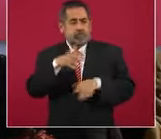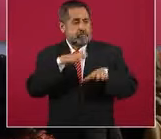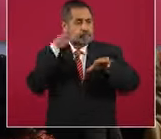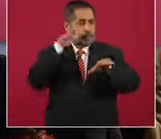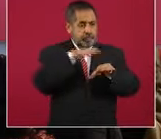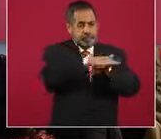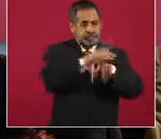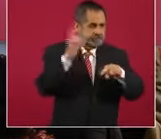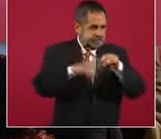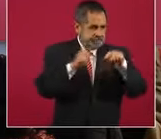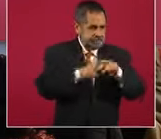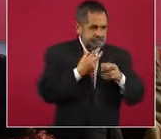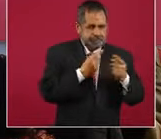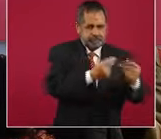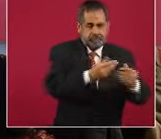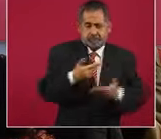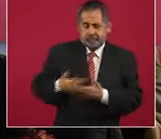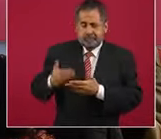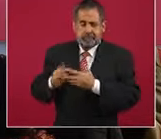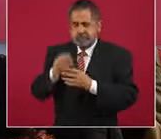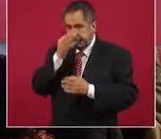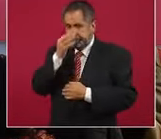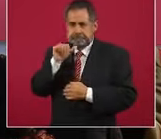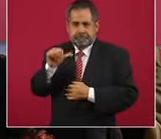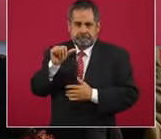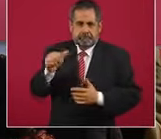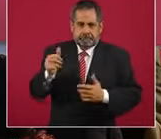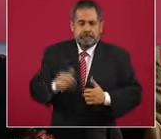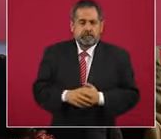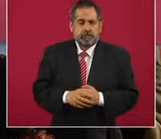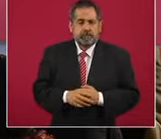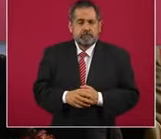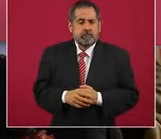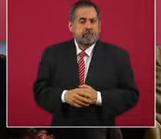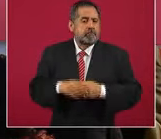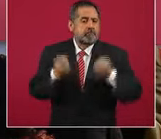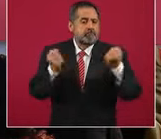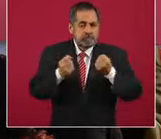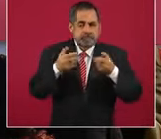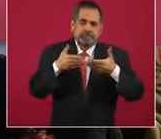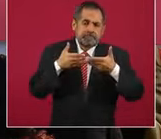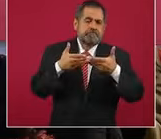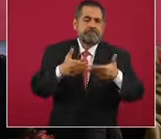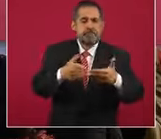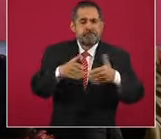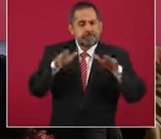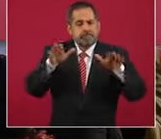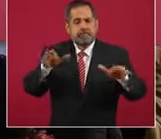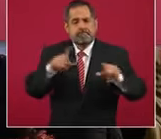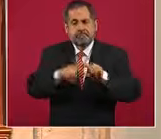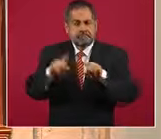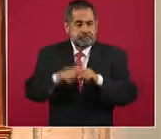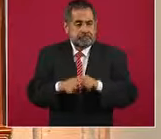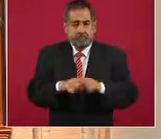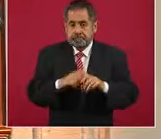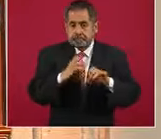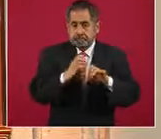solamente 16 llevamos. Adelante. En vehículos, aeronaves y embarcaciones, vehículos